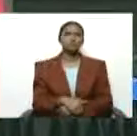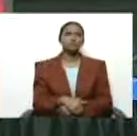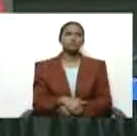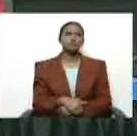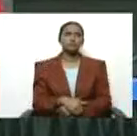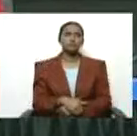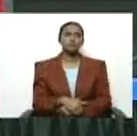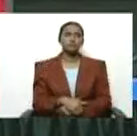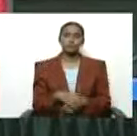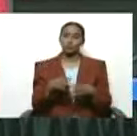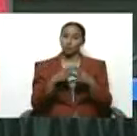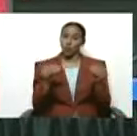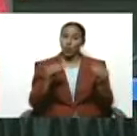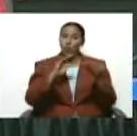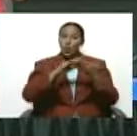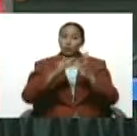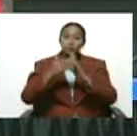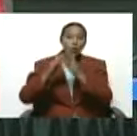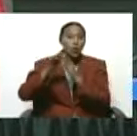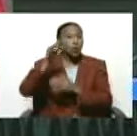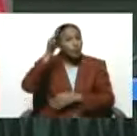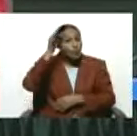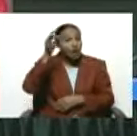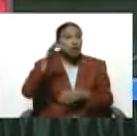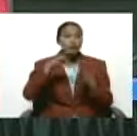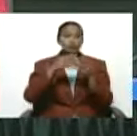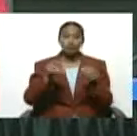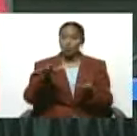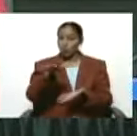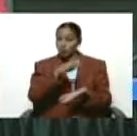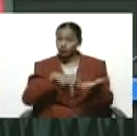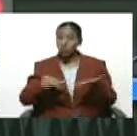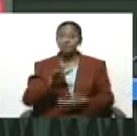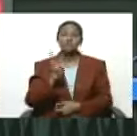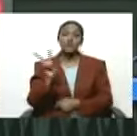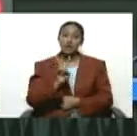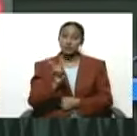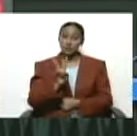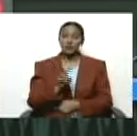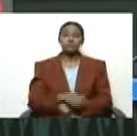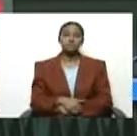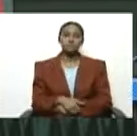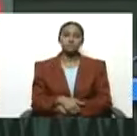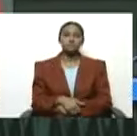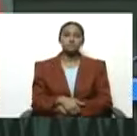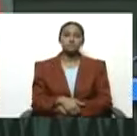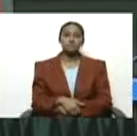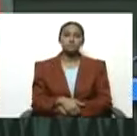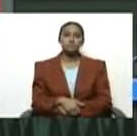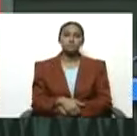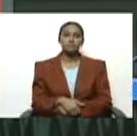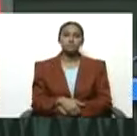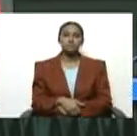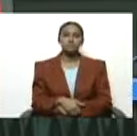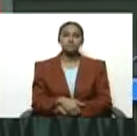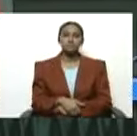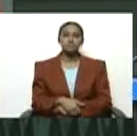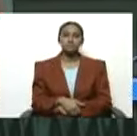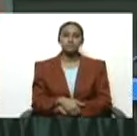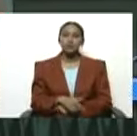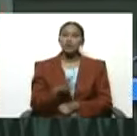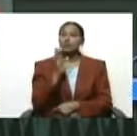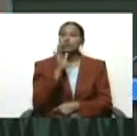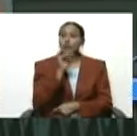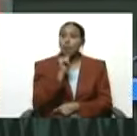Consejos comunales en todo el territorio nacional. No hay lugar donde no haya una